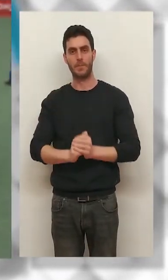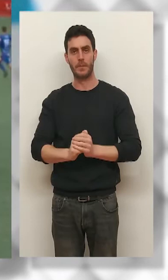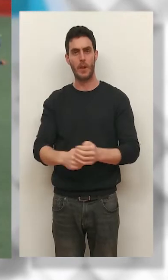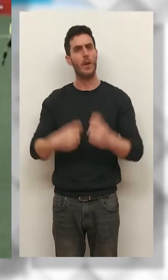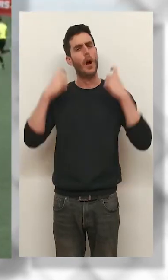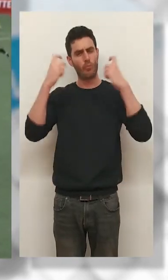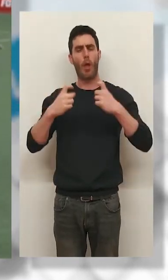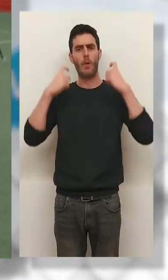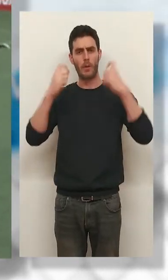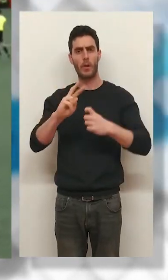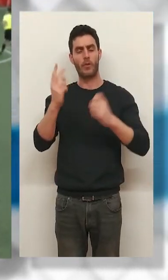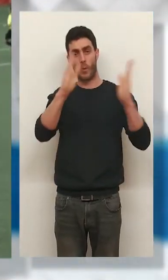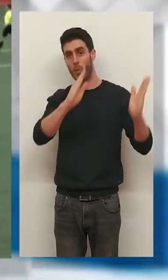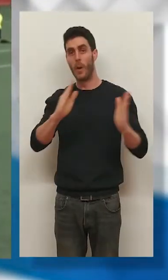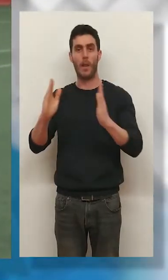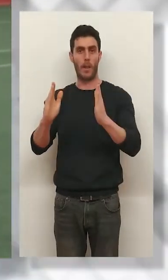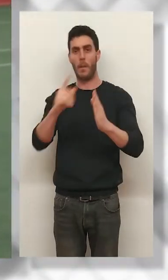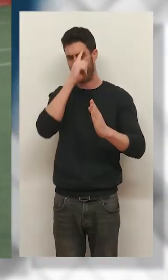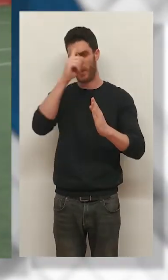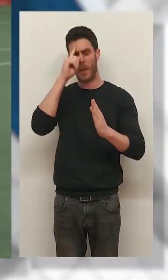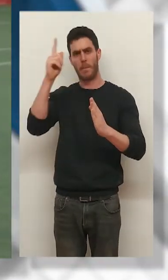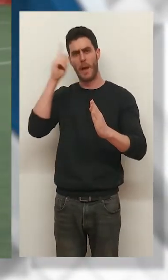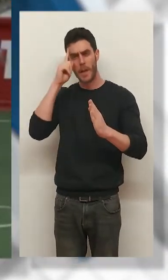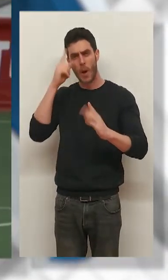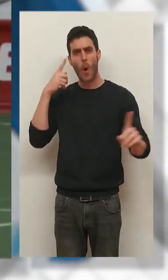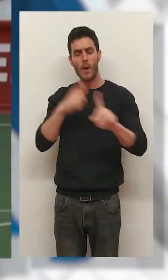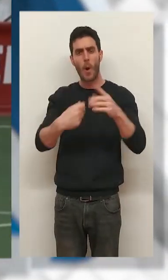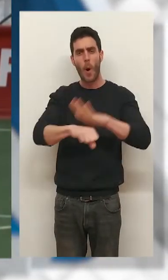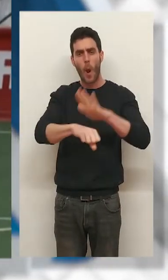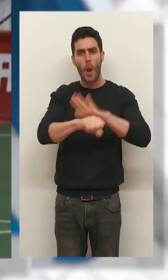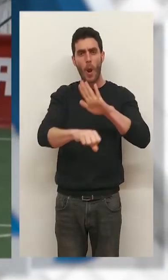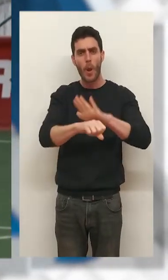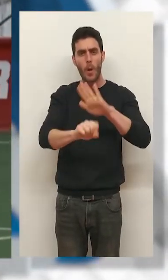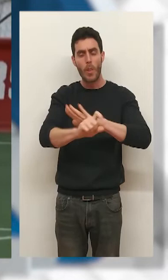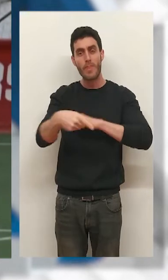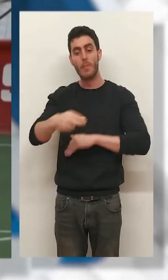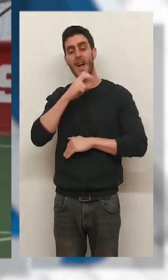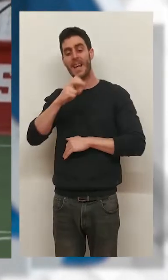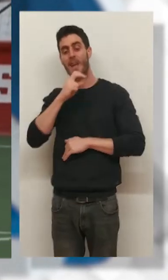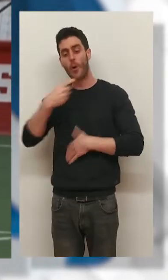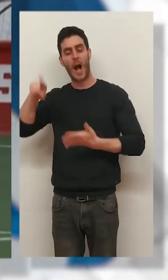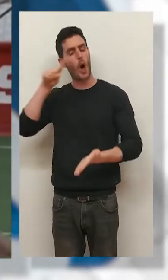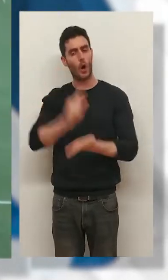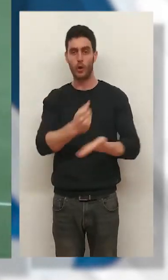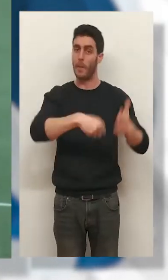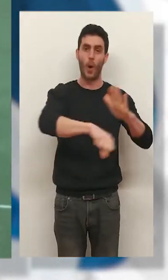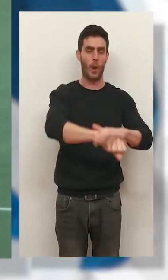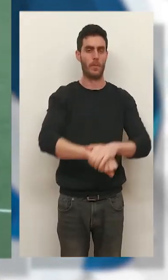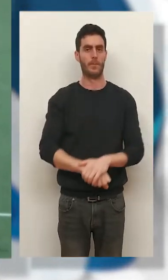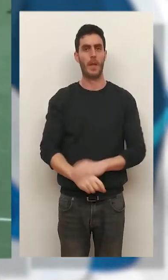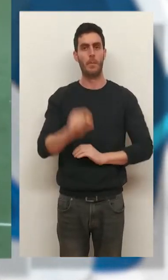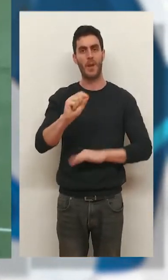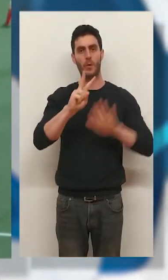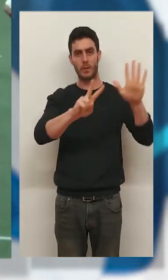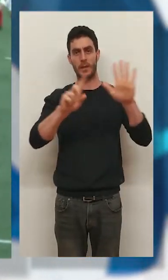de los madrileños por recortar distancias, fue de nuevo el equipo de Docampo quien volvió a ver puerta. En el minuto 76, Carlos Vicente ampliaba